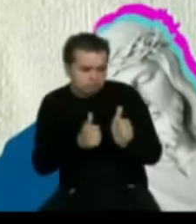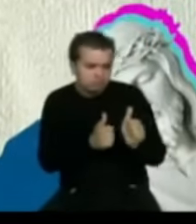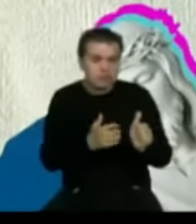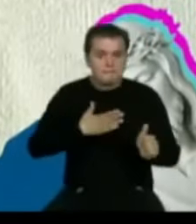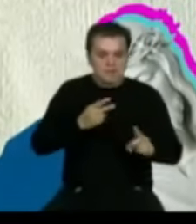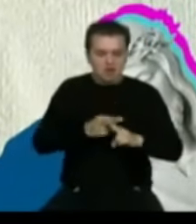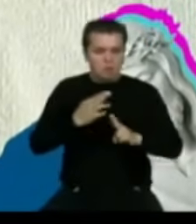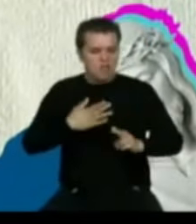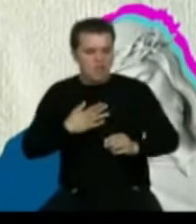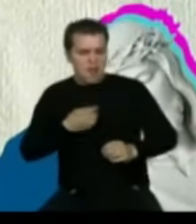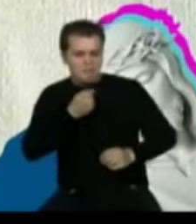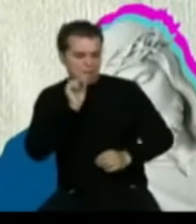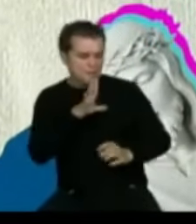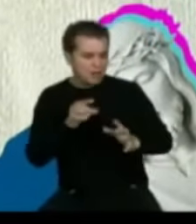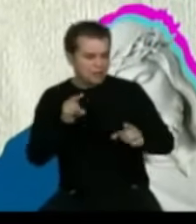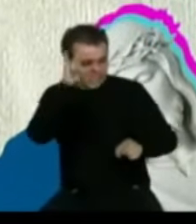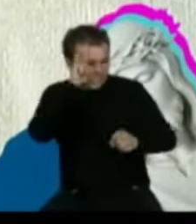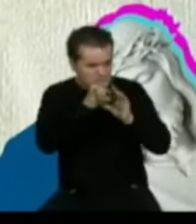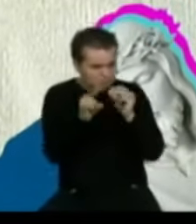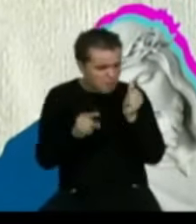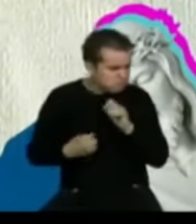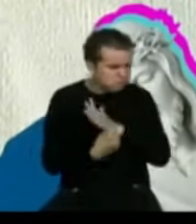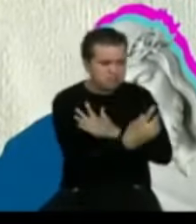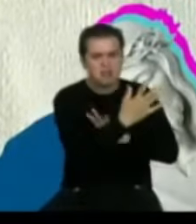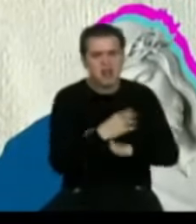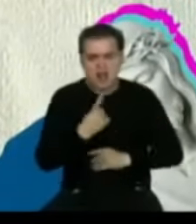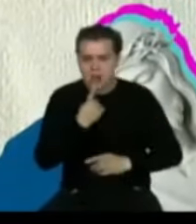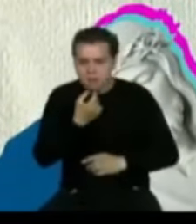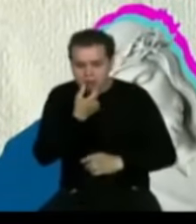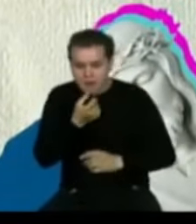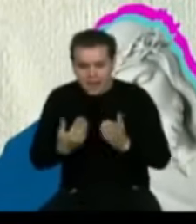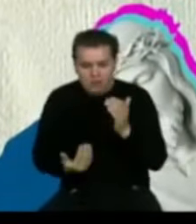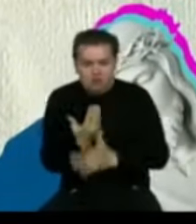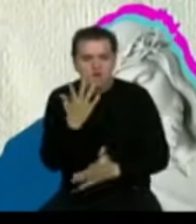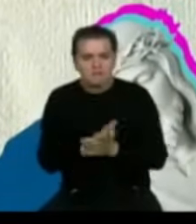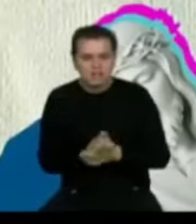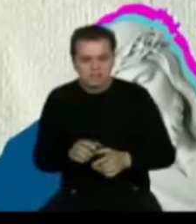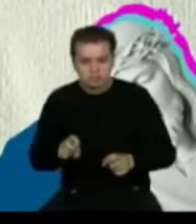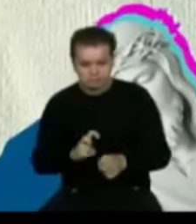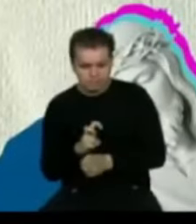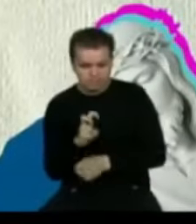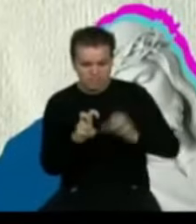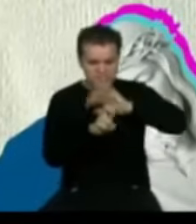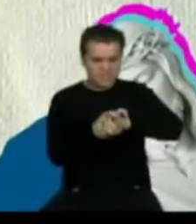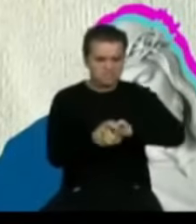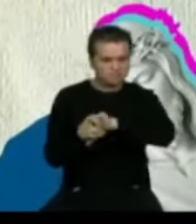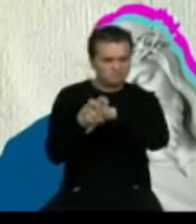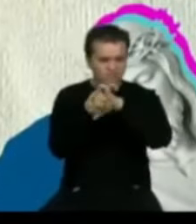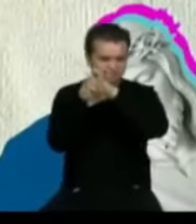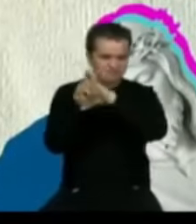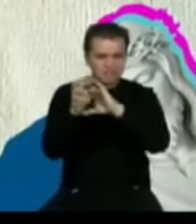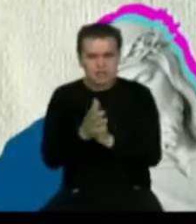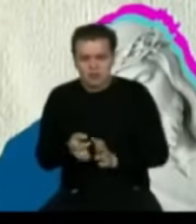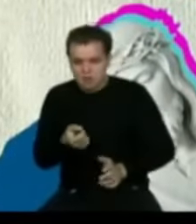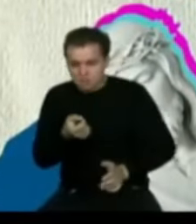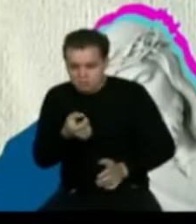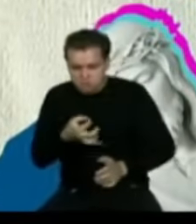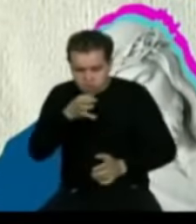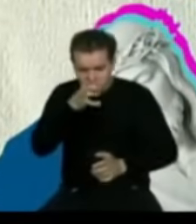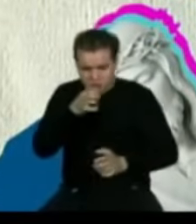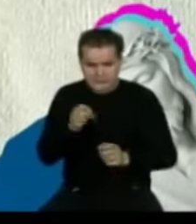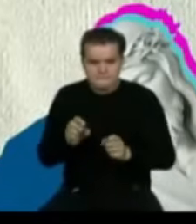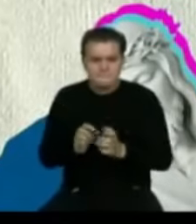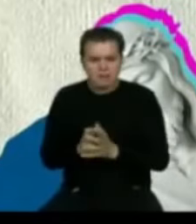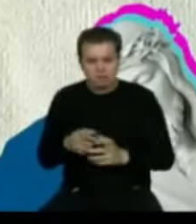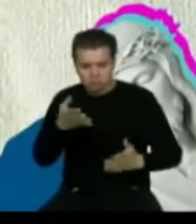fuera demonios, hablarán nuevas lenguas, tomarán en las manos serpientes, y si bebieren cosa mortífera no les